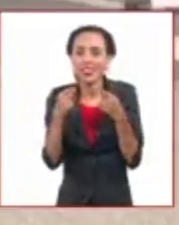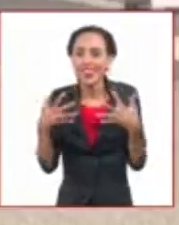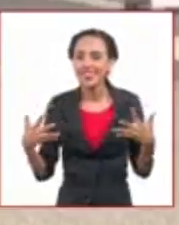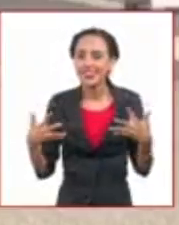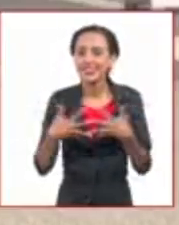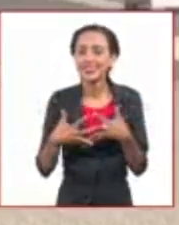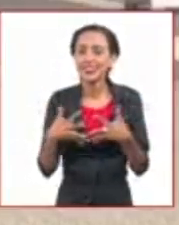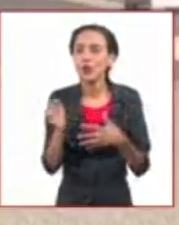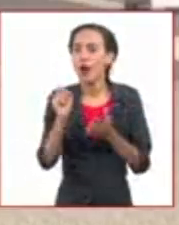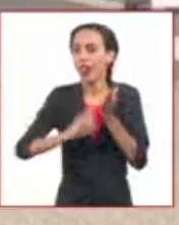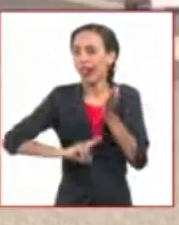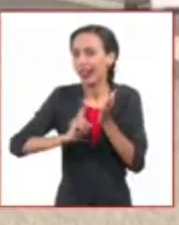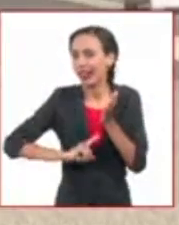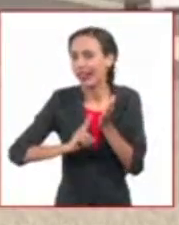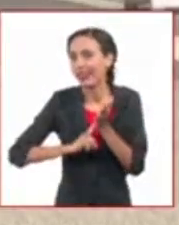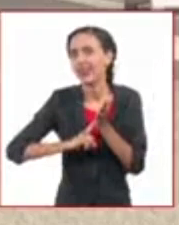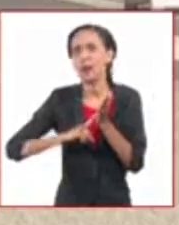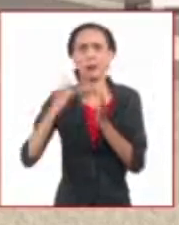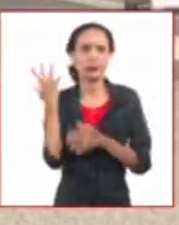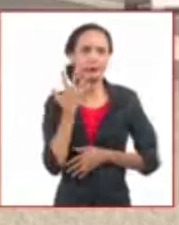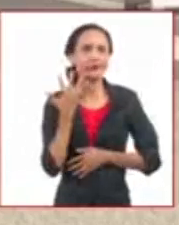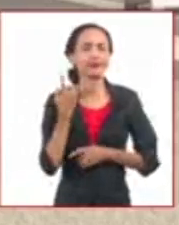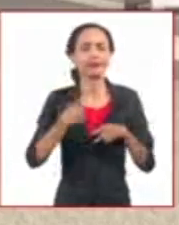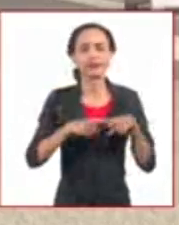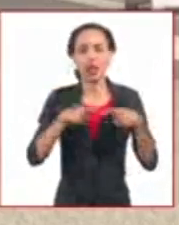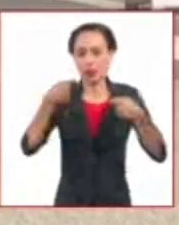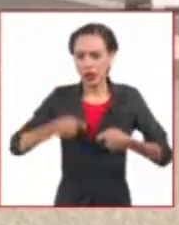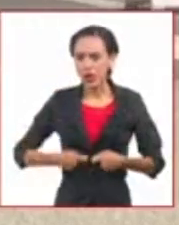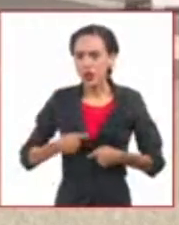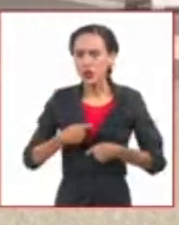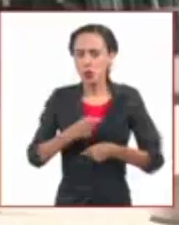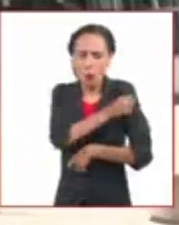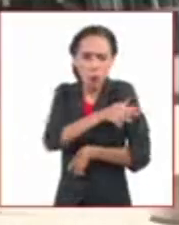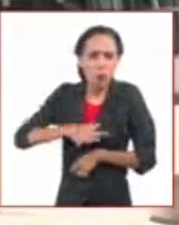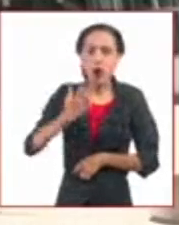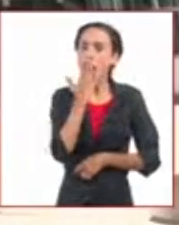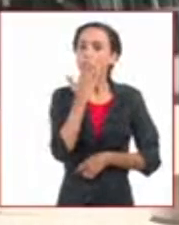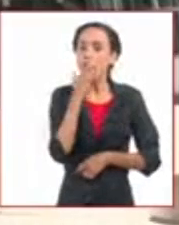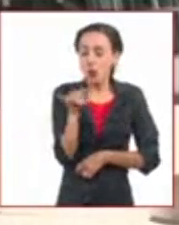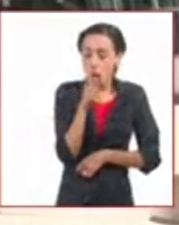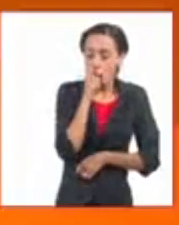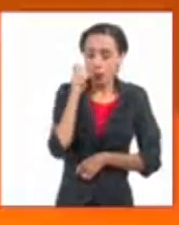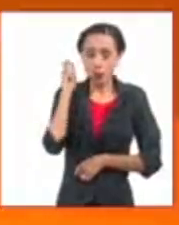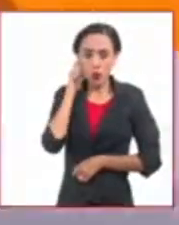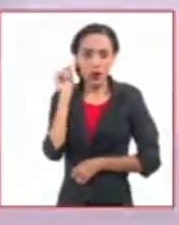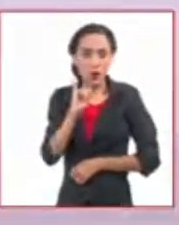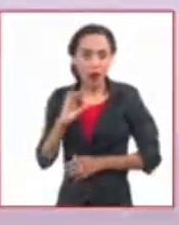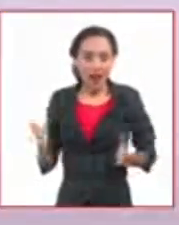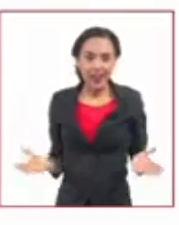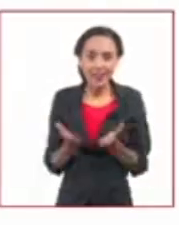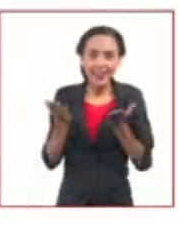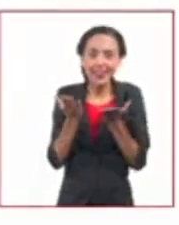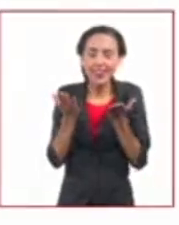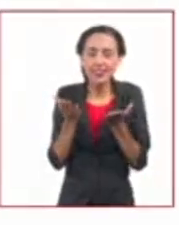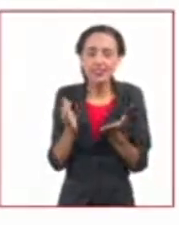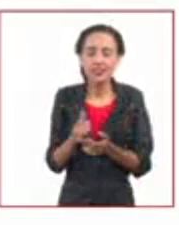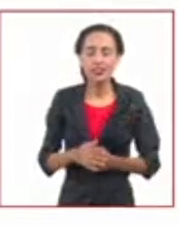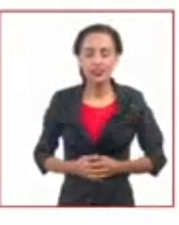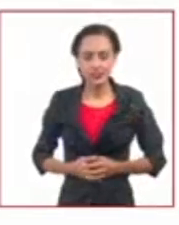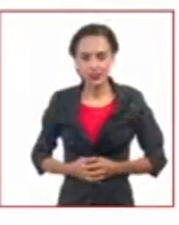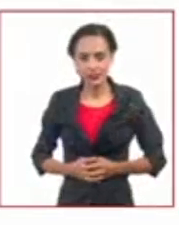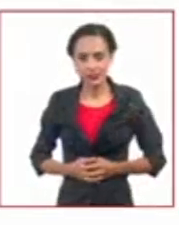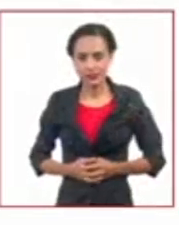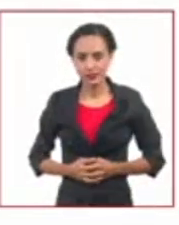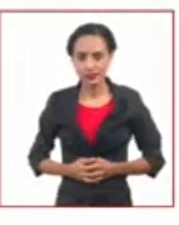energías renovables los derechos de los pueblos indígenas la igualdad de género o el crecimiento inclusivo la apertura del noveno